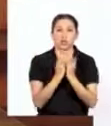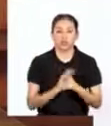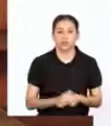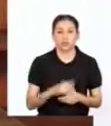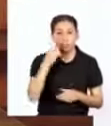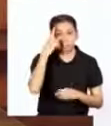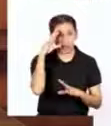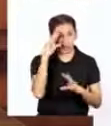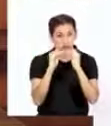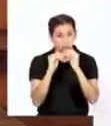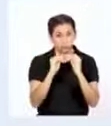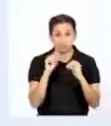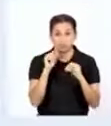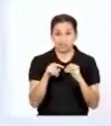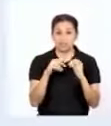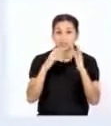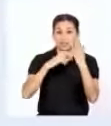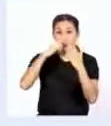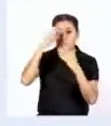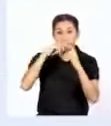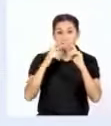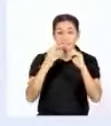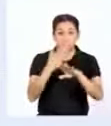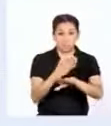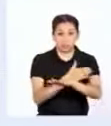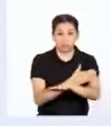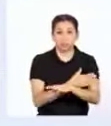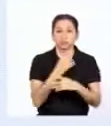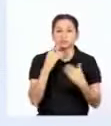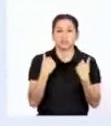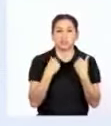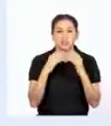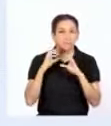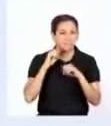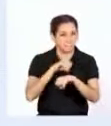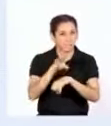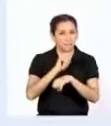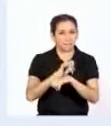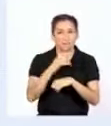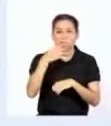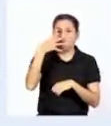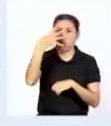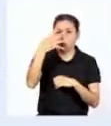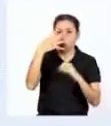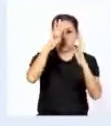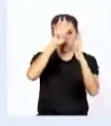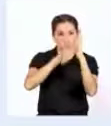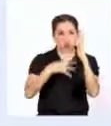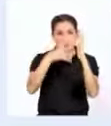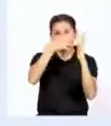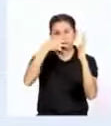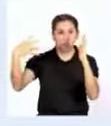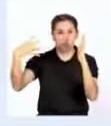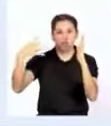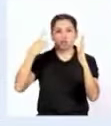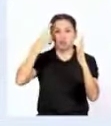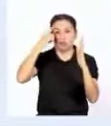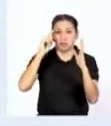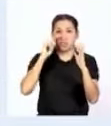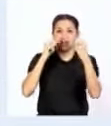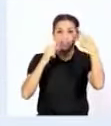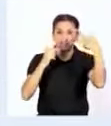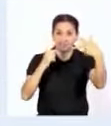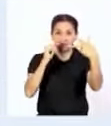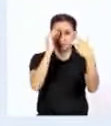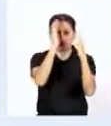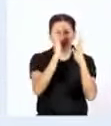escuelas. Para elaborar nuestro plan de actividades, se recomienda crear cuadros con tres espacios para rellenar